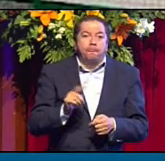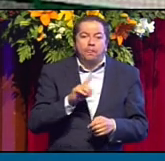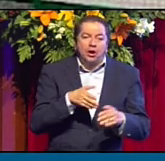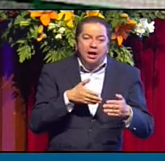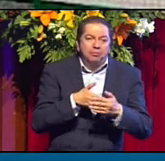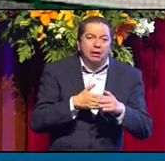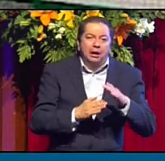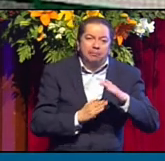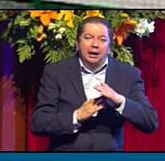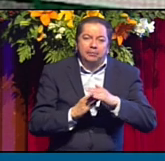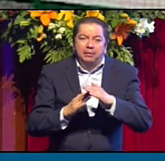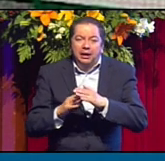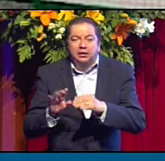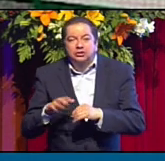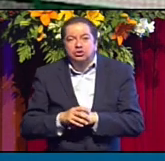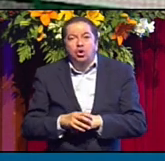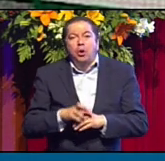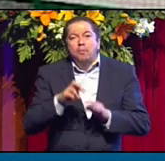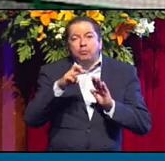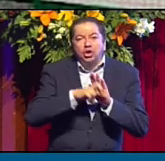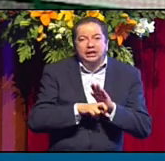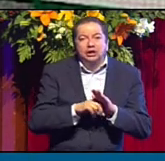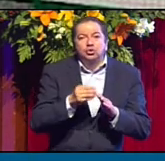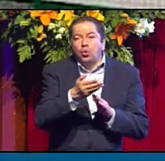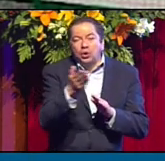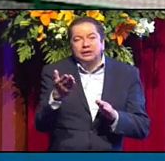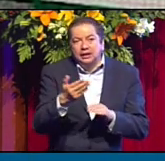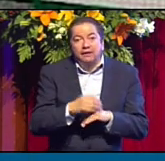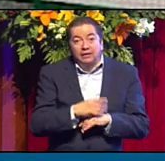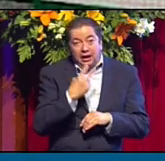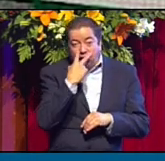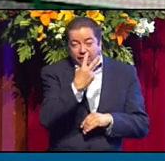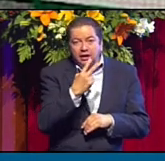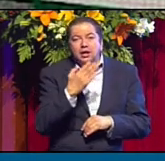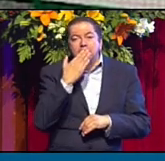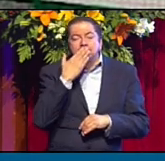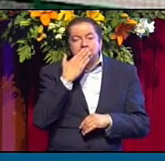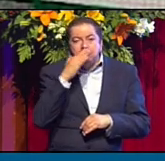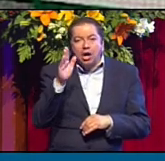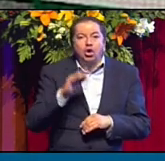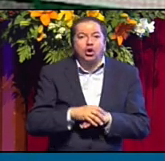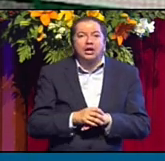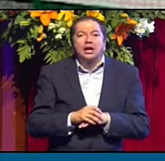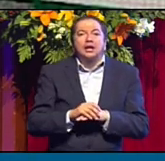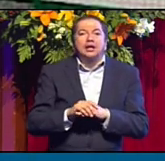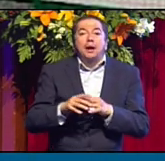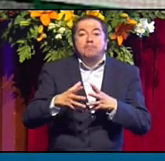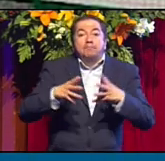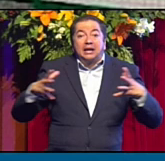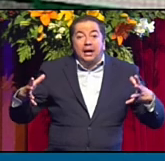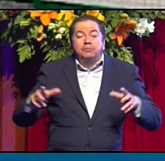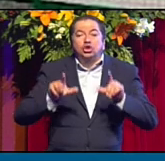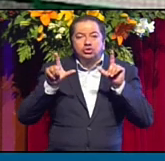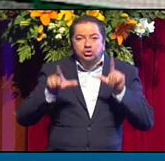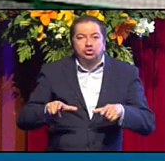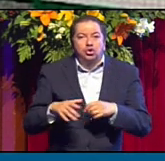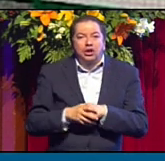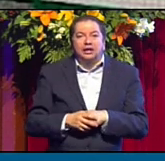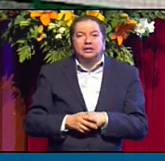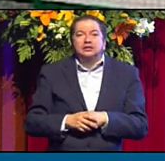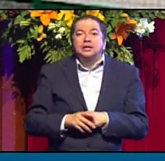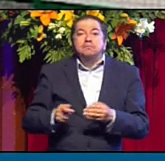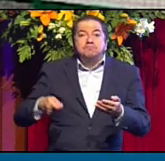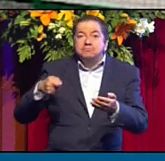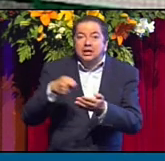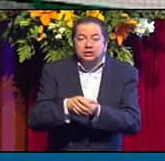detener en los proyectos. ¿Ah? Ustedes, con mayor alegría o no, podrán ver que el mejoramiento y la ampliación de la sede social Villa La Mental es un hecho, que la inversión